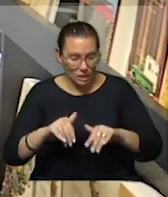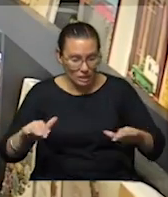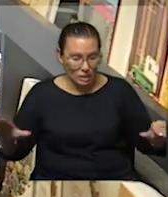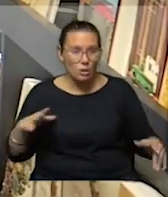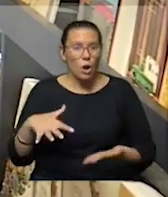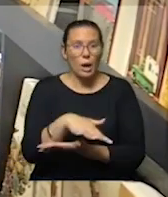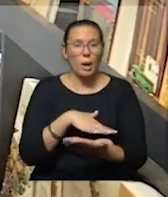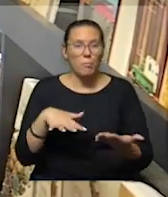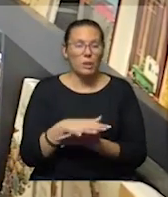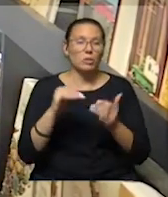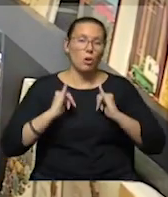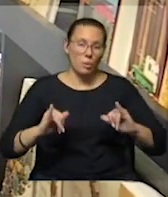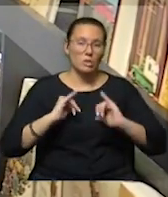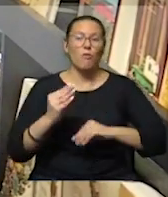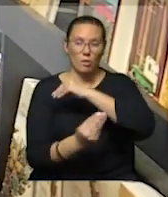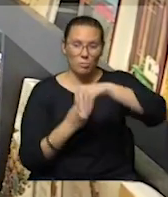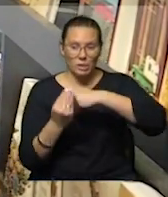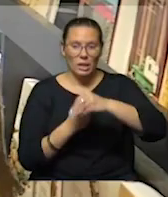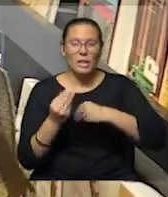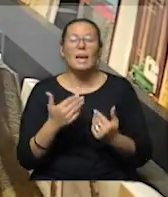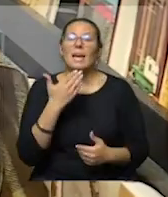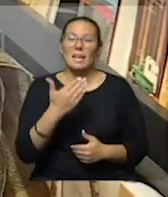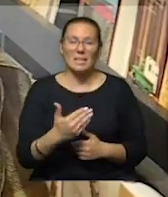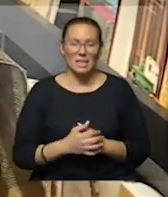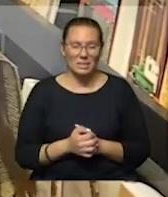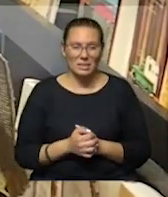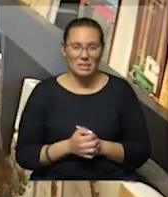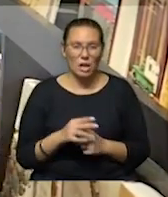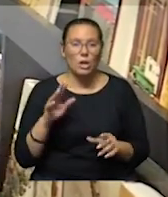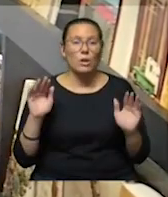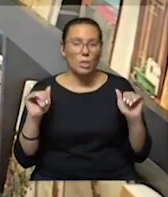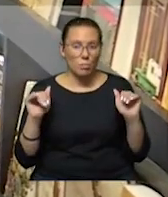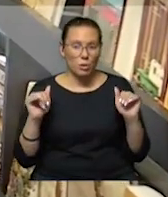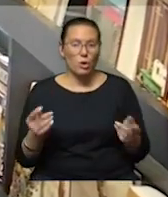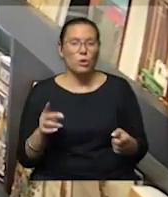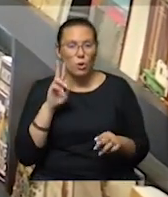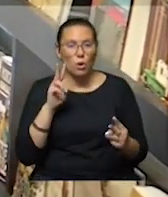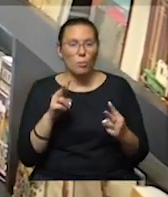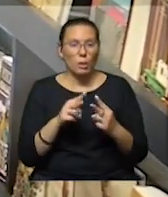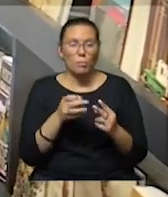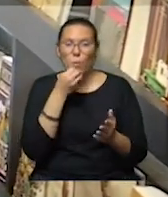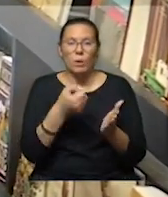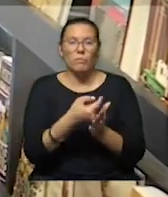espacio en los paseos familiares También muchas gracias Gracias chicos Nos despedimos nos vemos buen fin de semana para todos